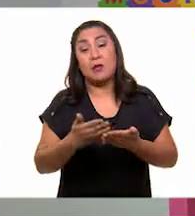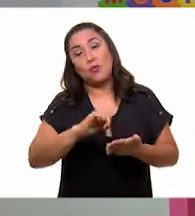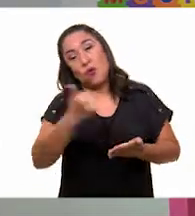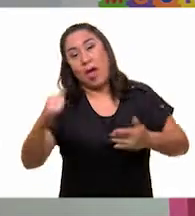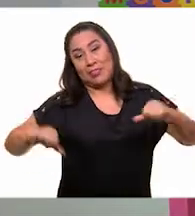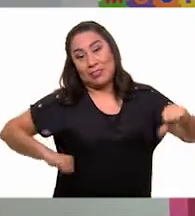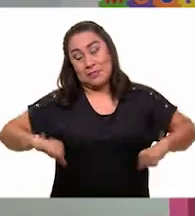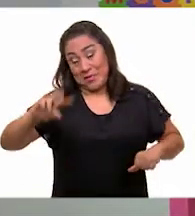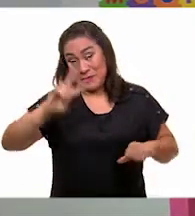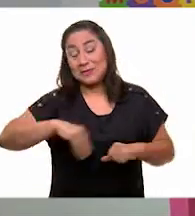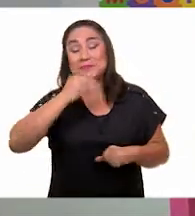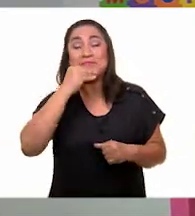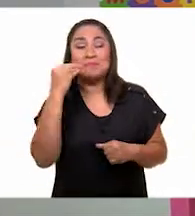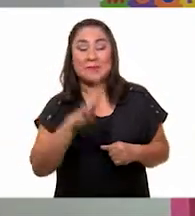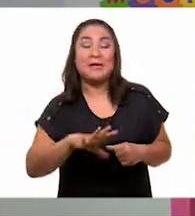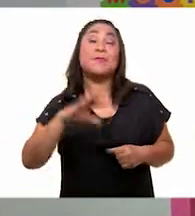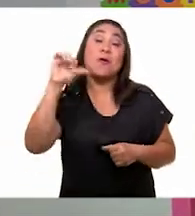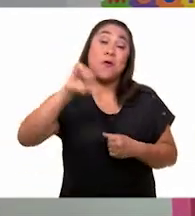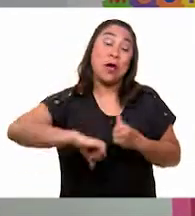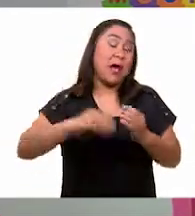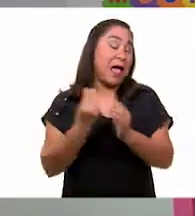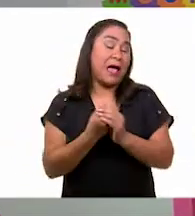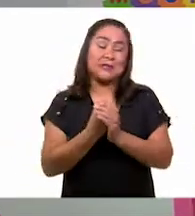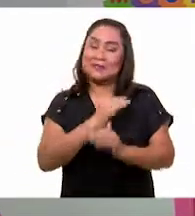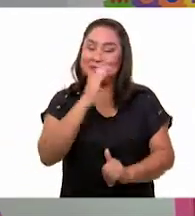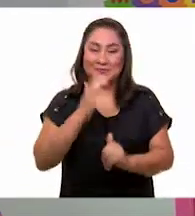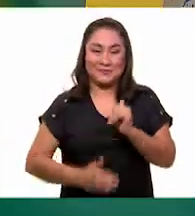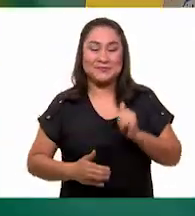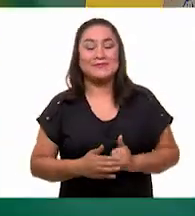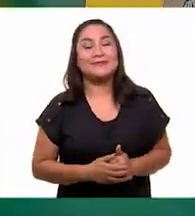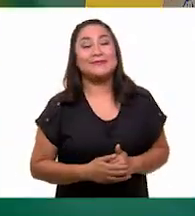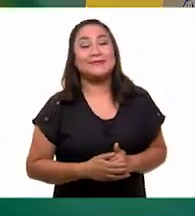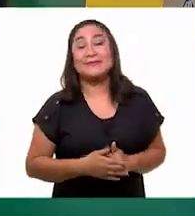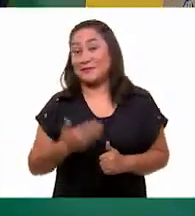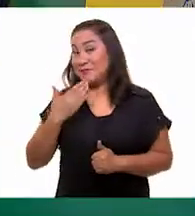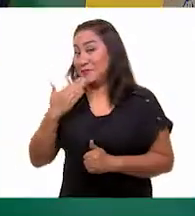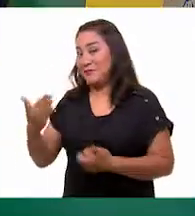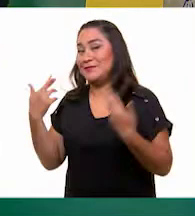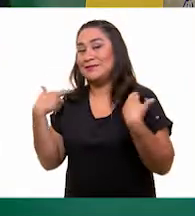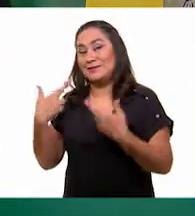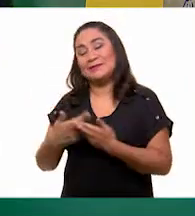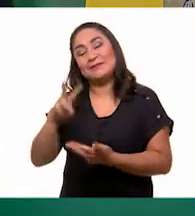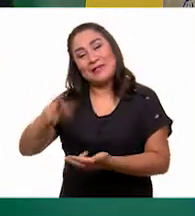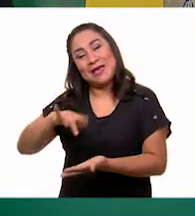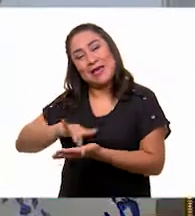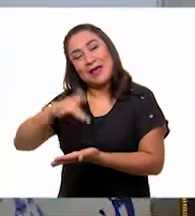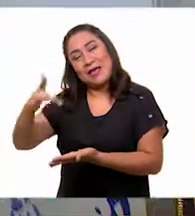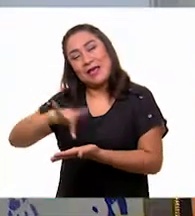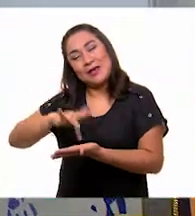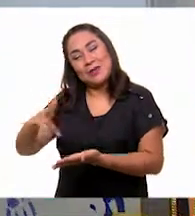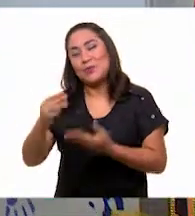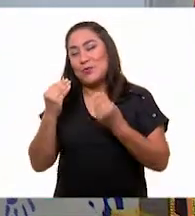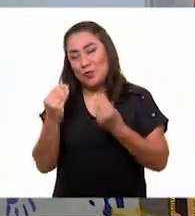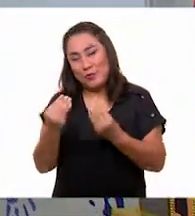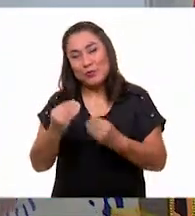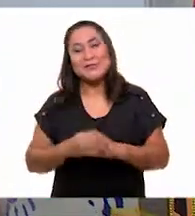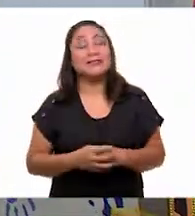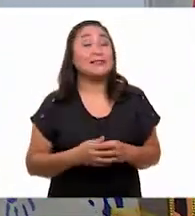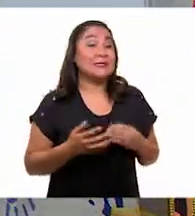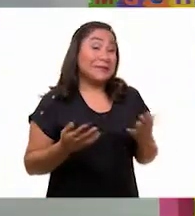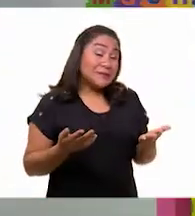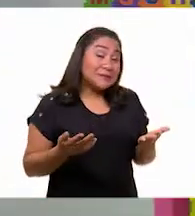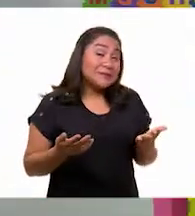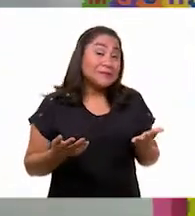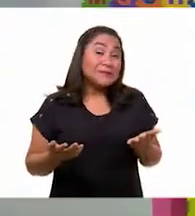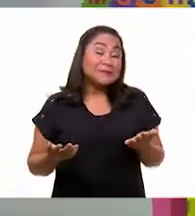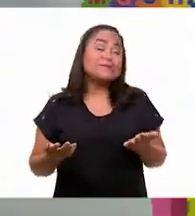muy divertida. Pero bueno, la clase del día de hoy ya terminó. Muy bien, maestra Angie, pues te lo queremos agradecer muchísimo y pues